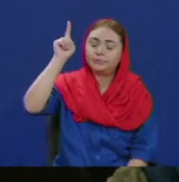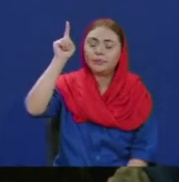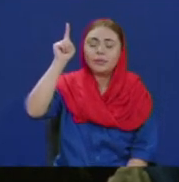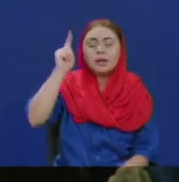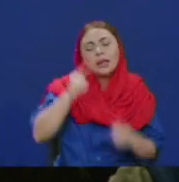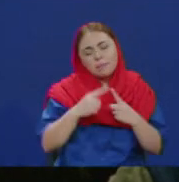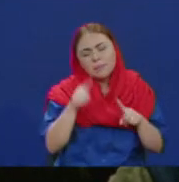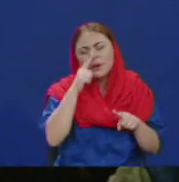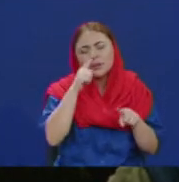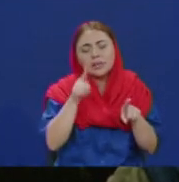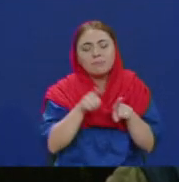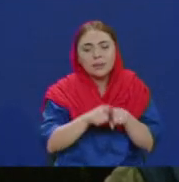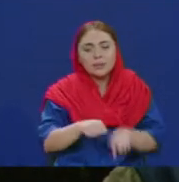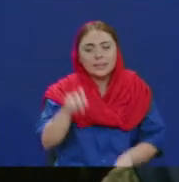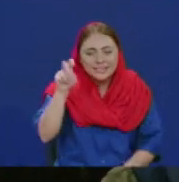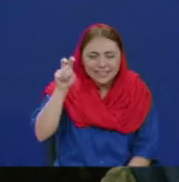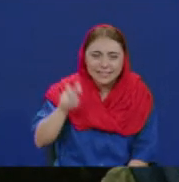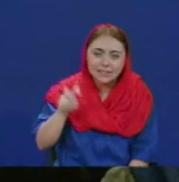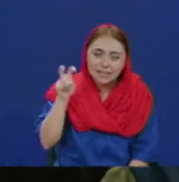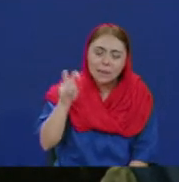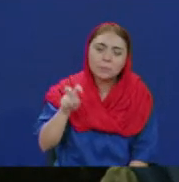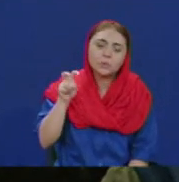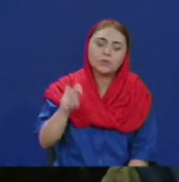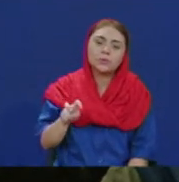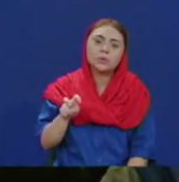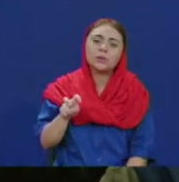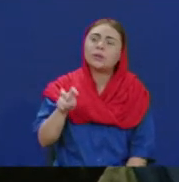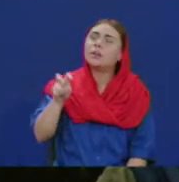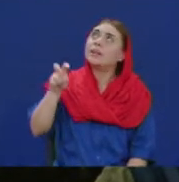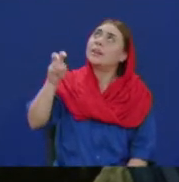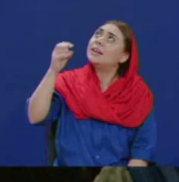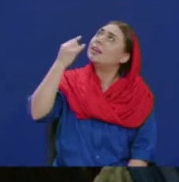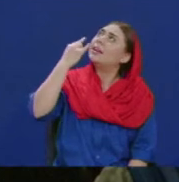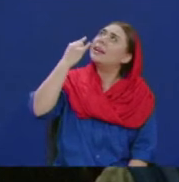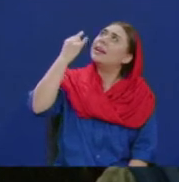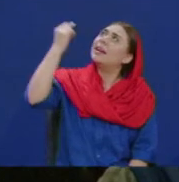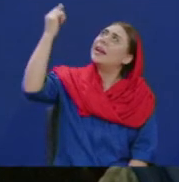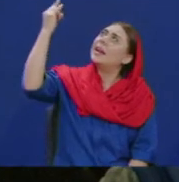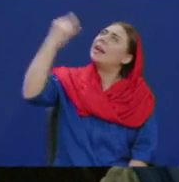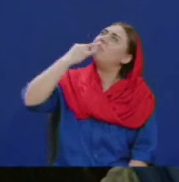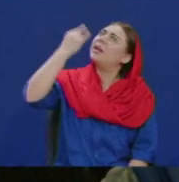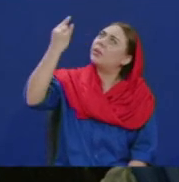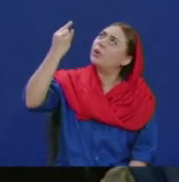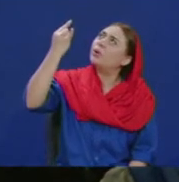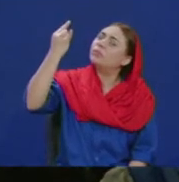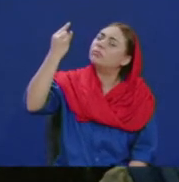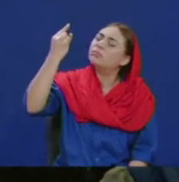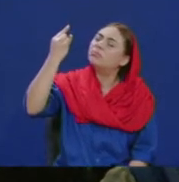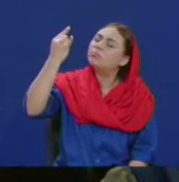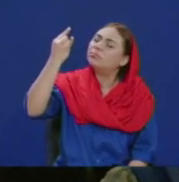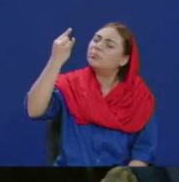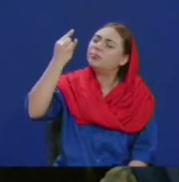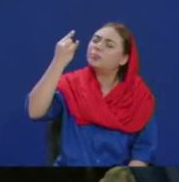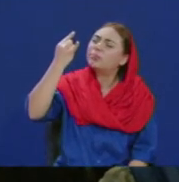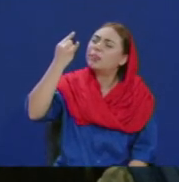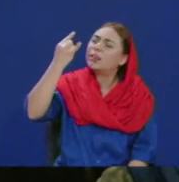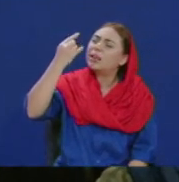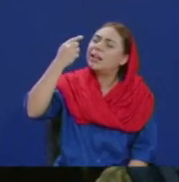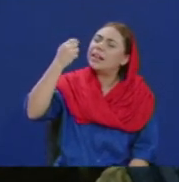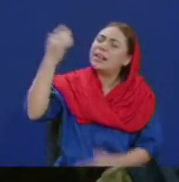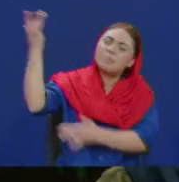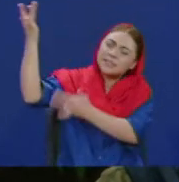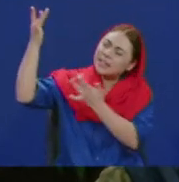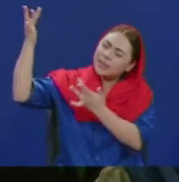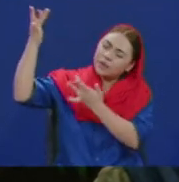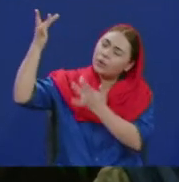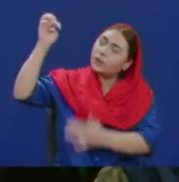Pero también necesitamos, aparte de eso, tu perdón, la extensión, Señor, del cetro de misericordia